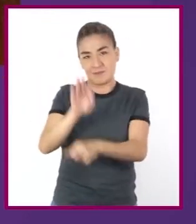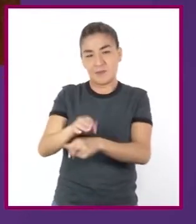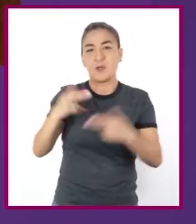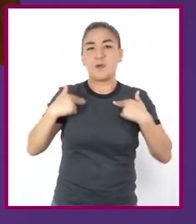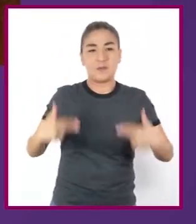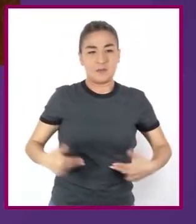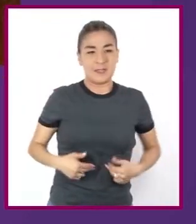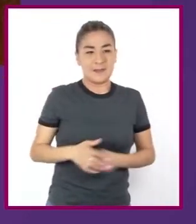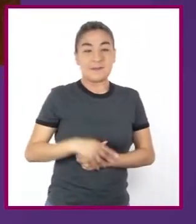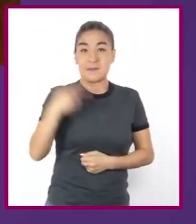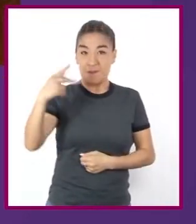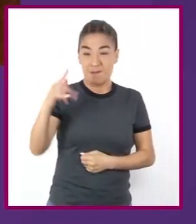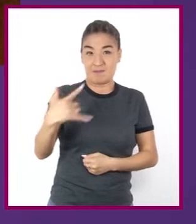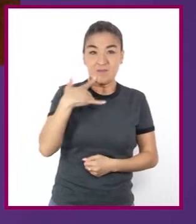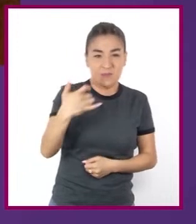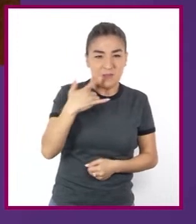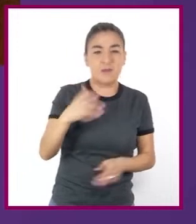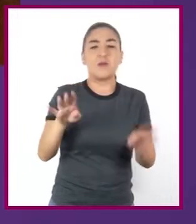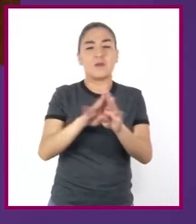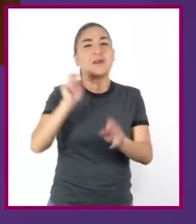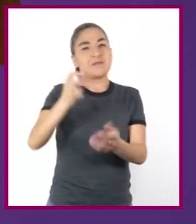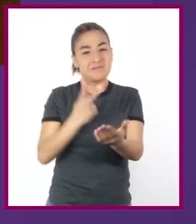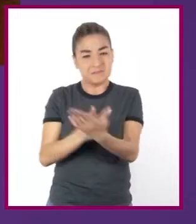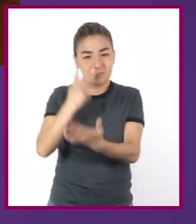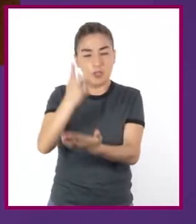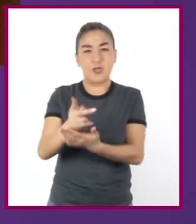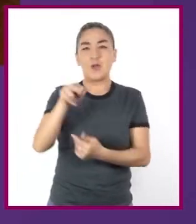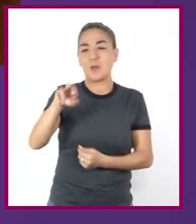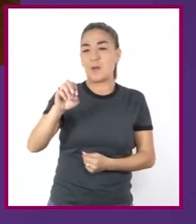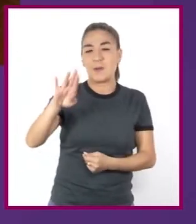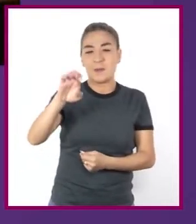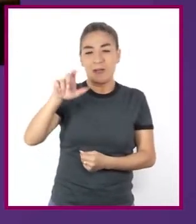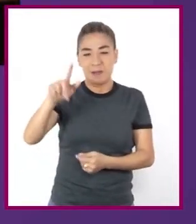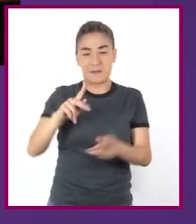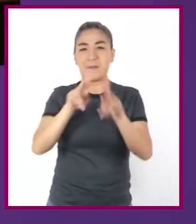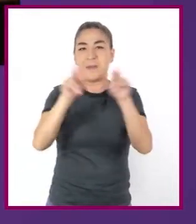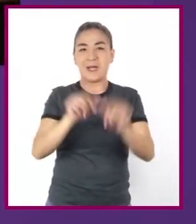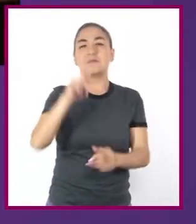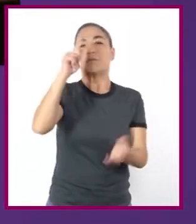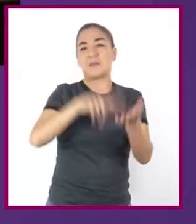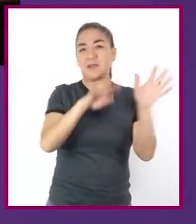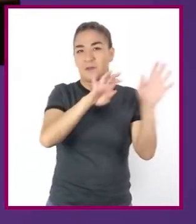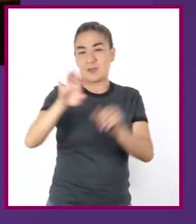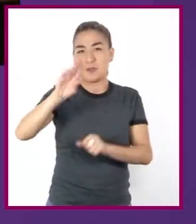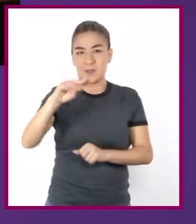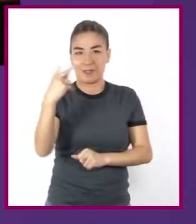Su lucha fue reconocida con el Premio Nobel de la Paz en 1992.